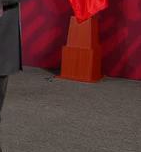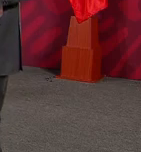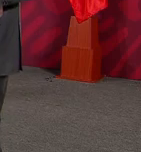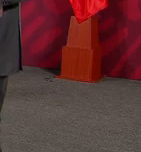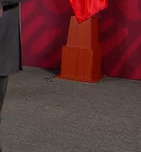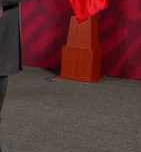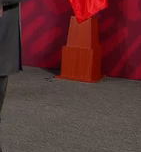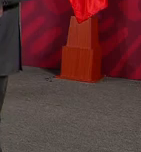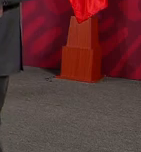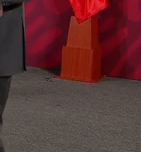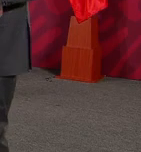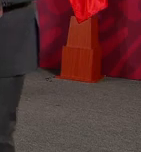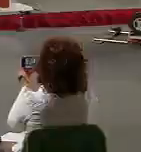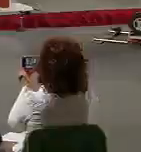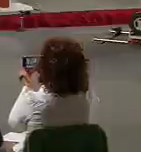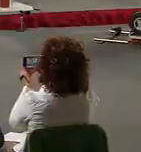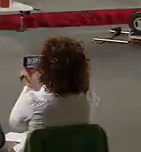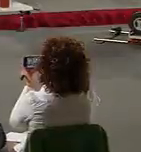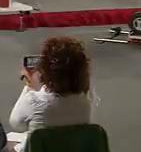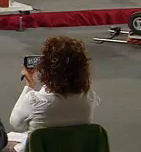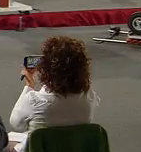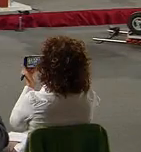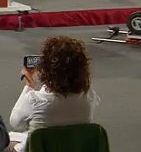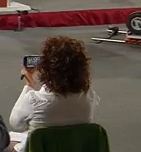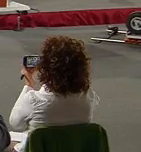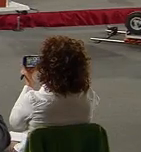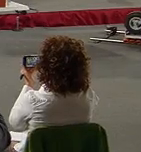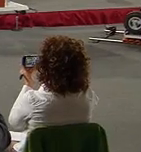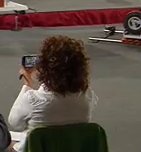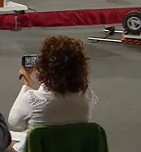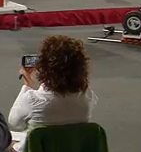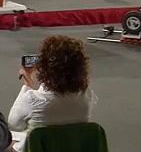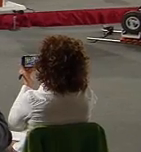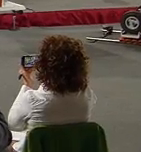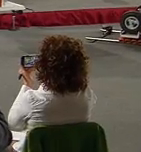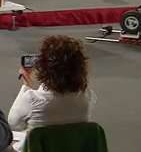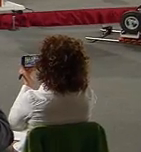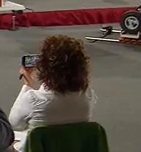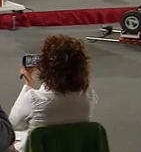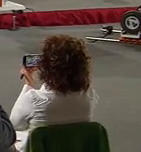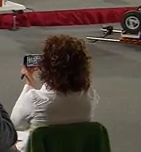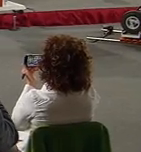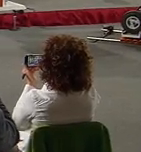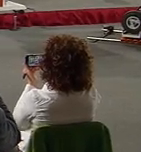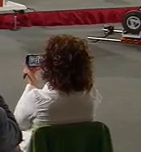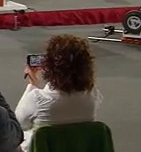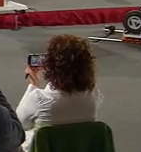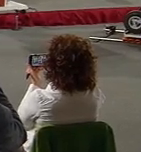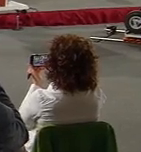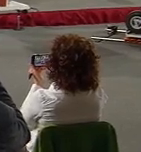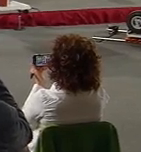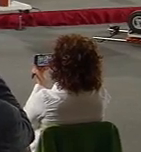Impresionante. Veo algunos periodistas que conozco de mis conferencias de prensa cuando venía.